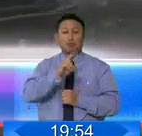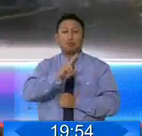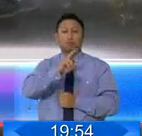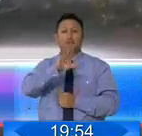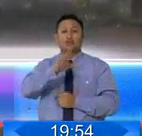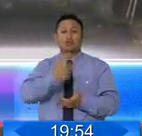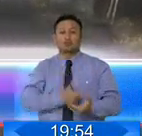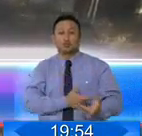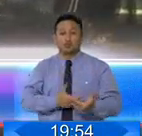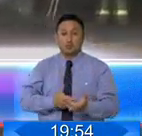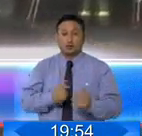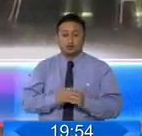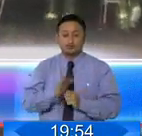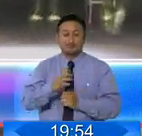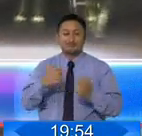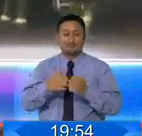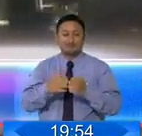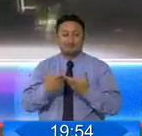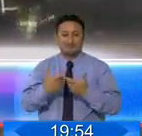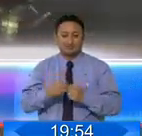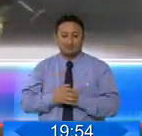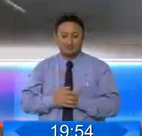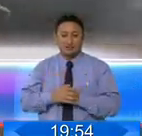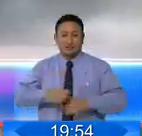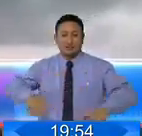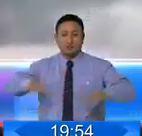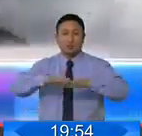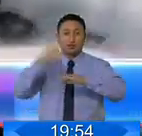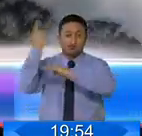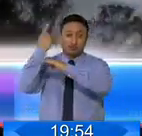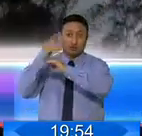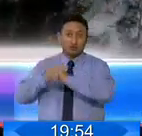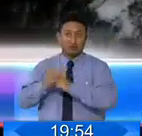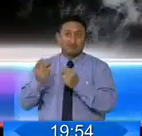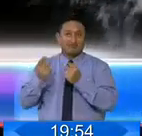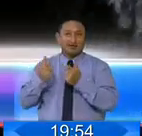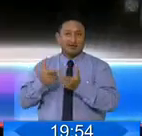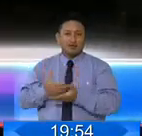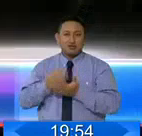25 bomberos y herramientas por tierra y por aire.